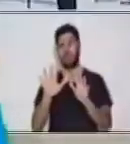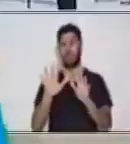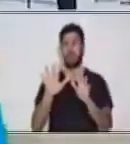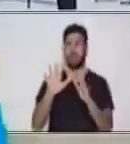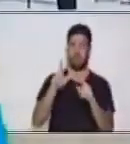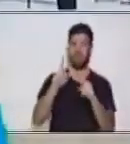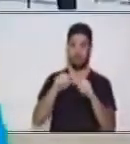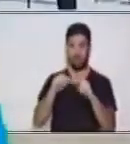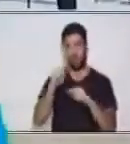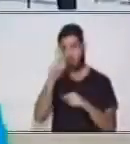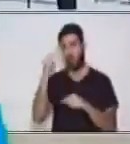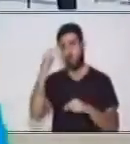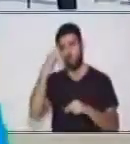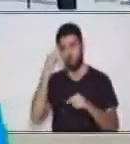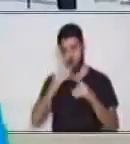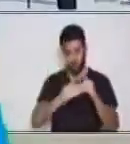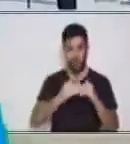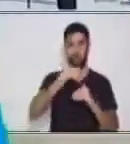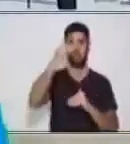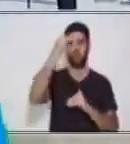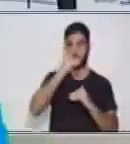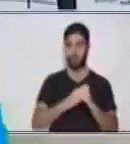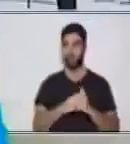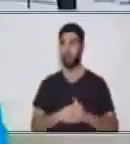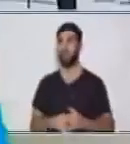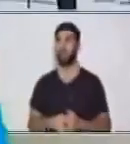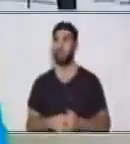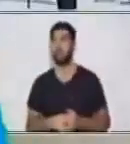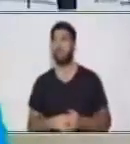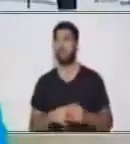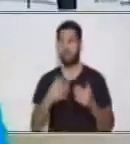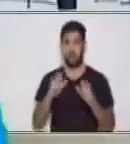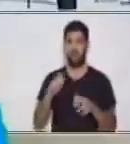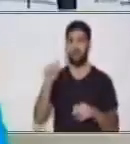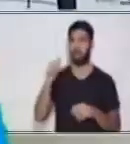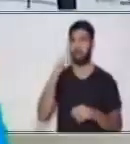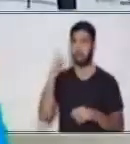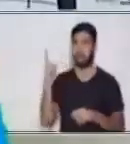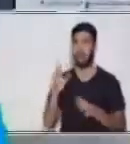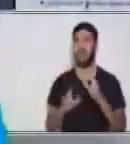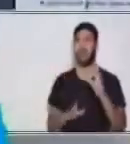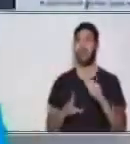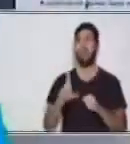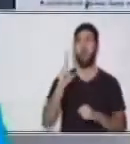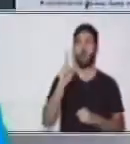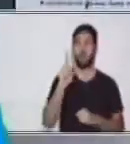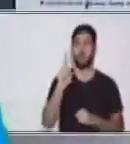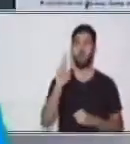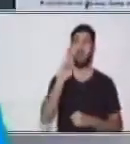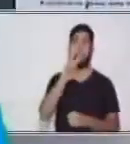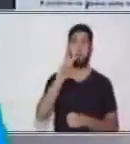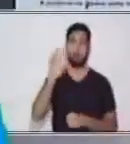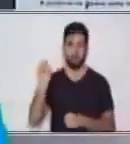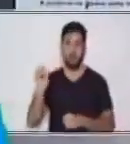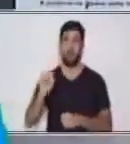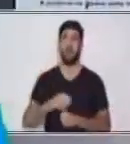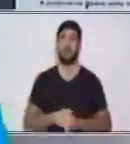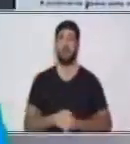grados. A las 10 de la mañana no tenemos datos. A las 11, ¿qué dijimos? 20. Entonces a las